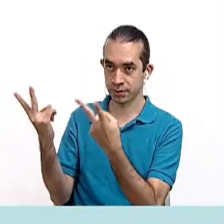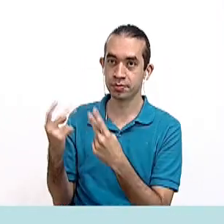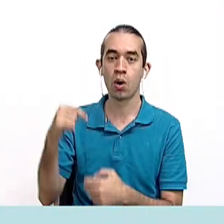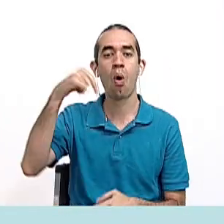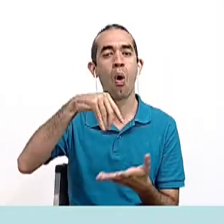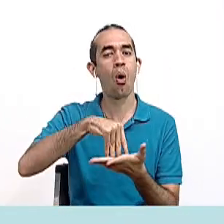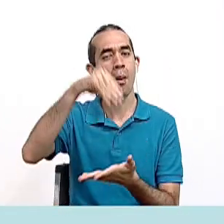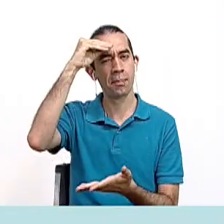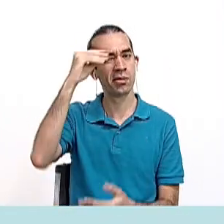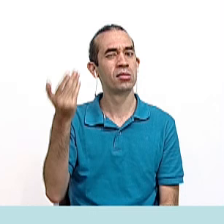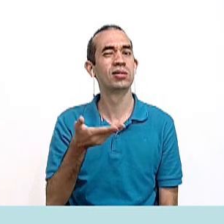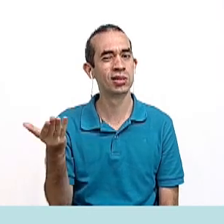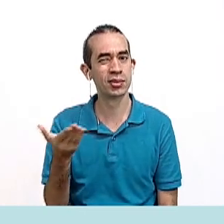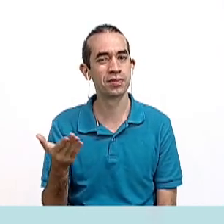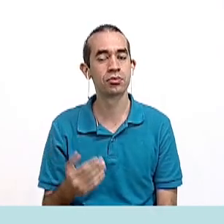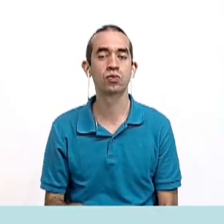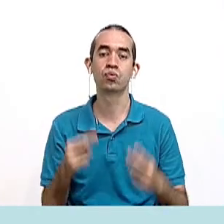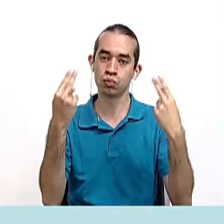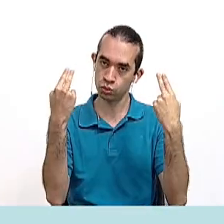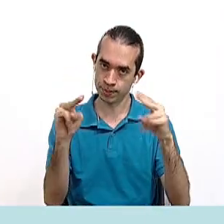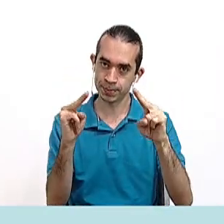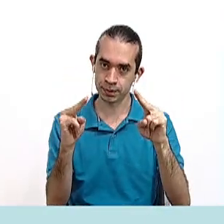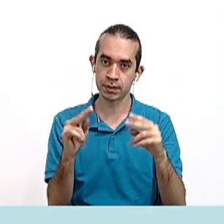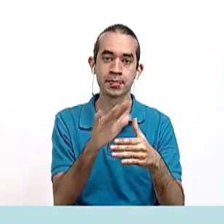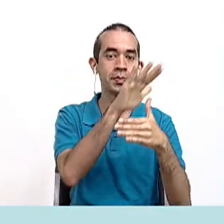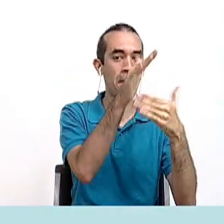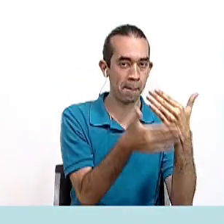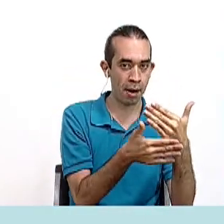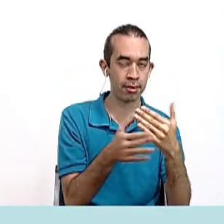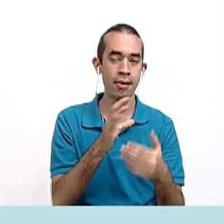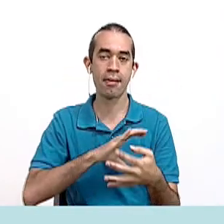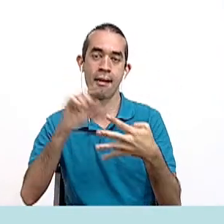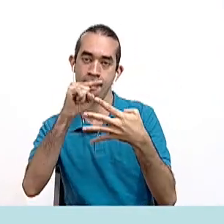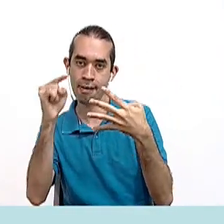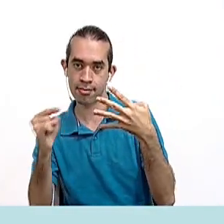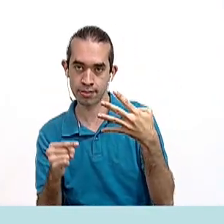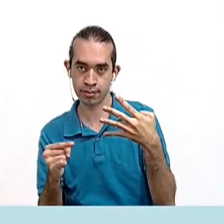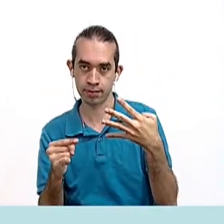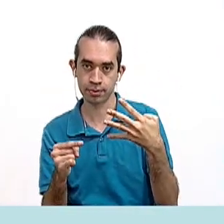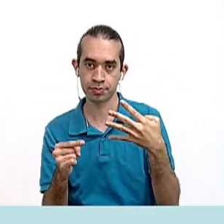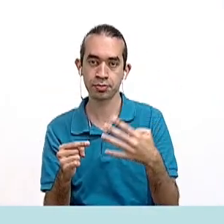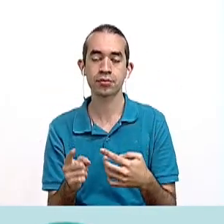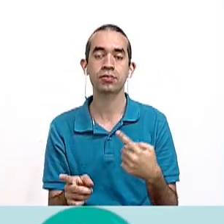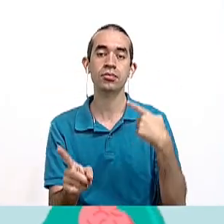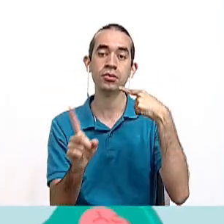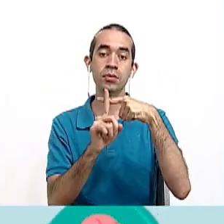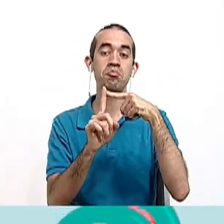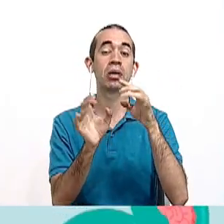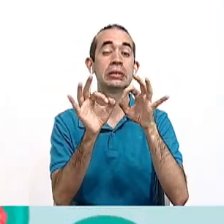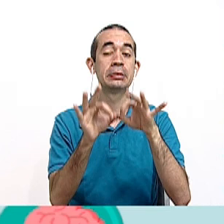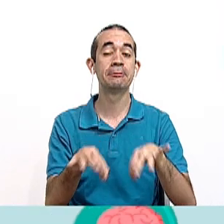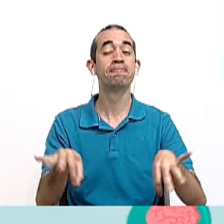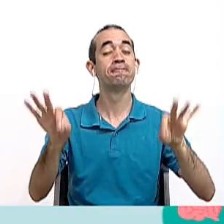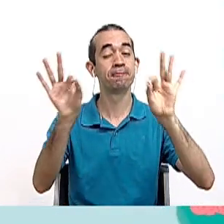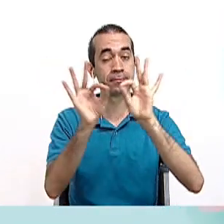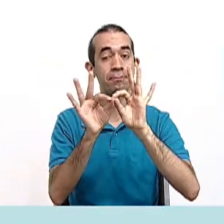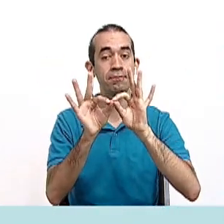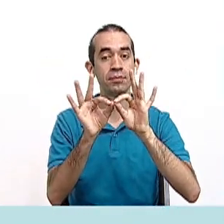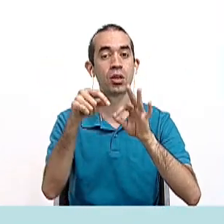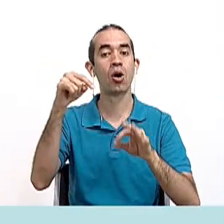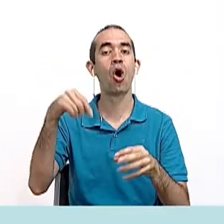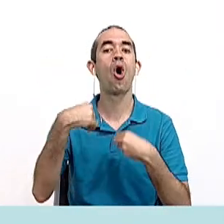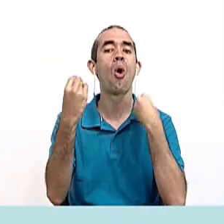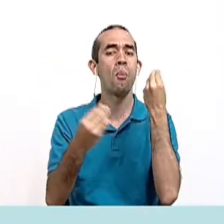hoy? Aprendimos sobre la noticia, sus partes, sus características y, muy importante, cómo